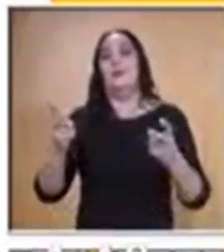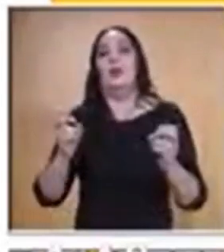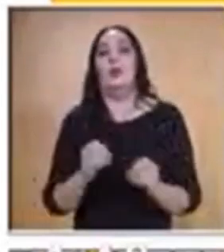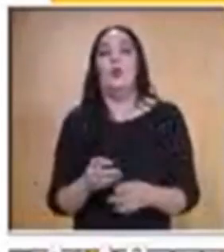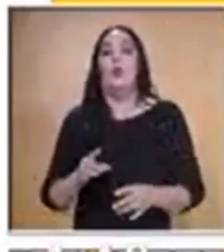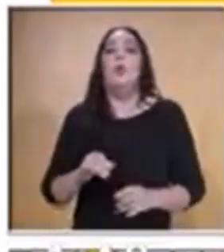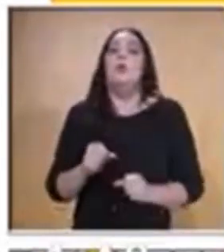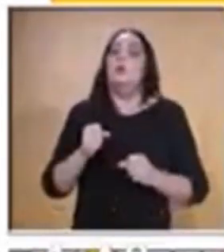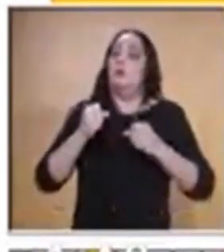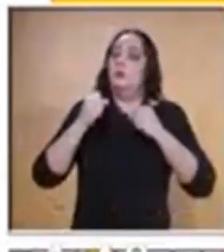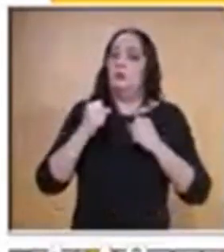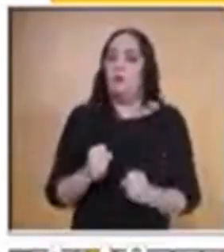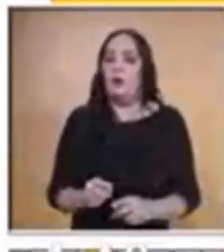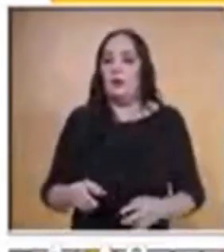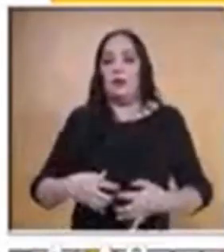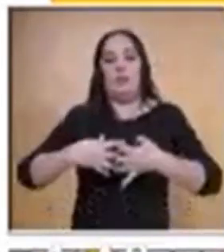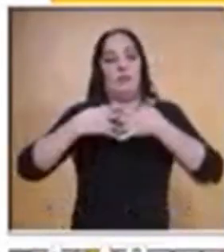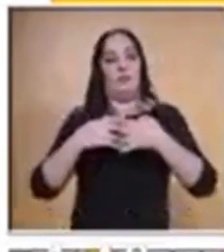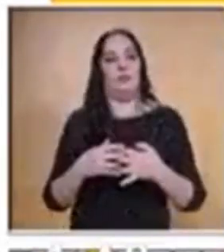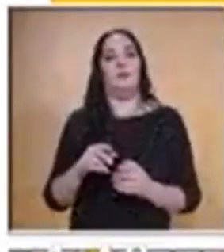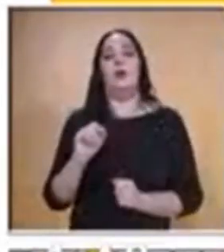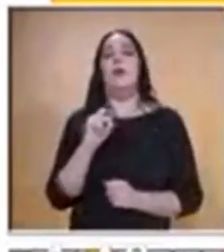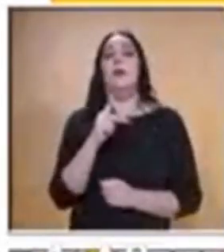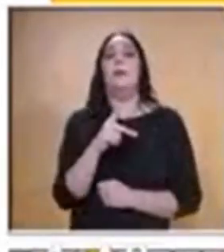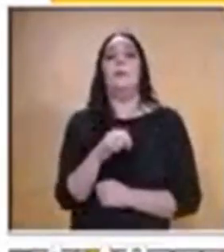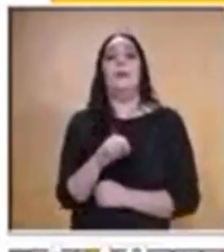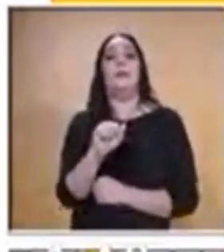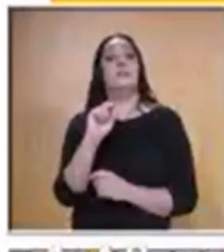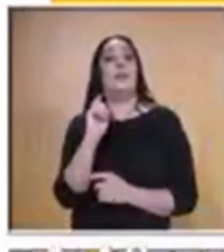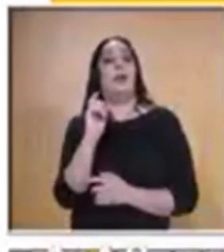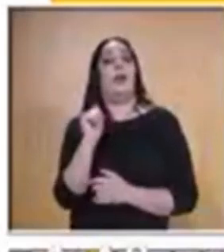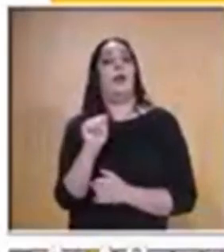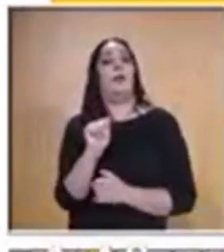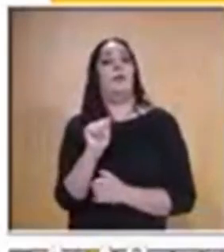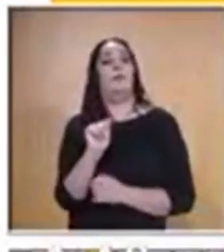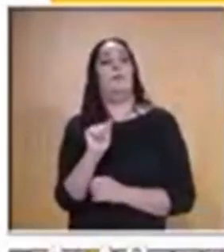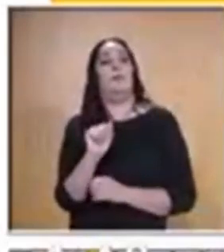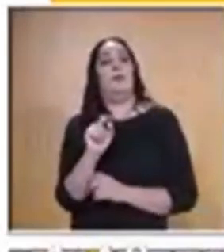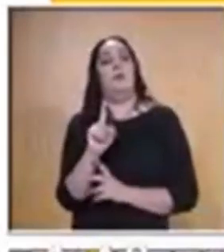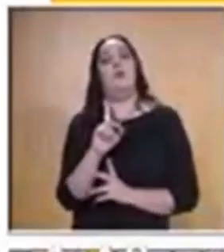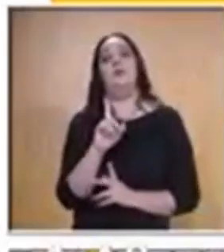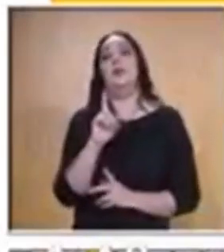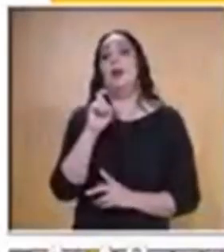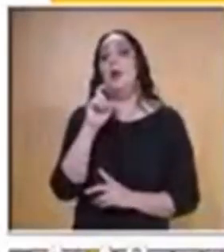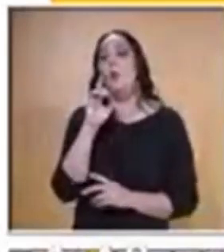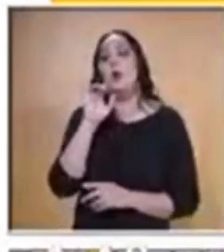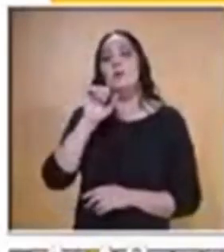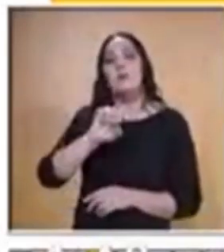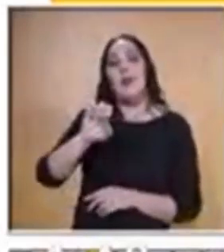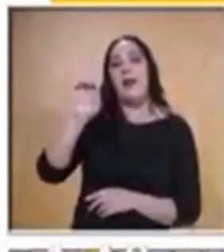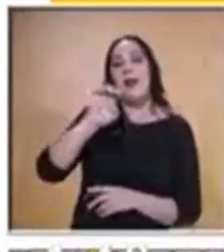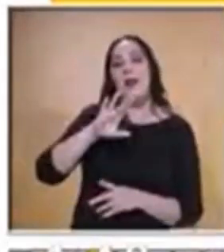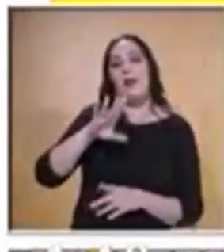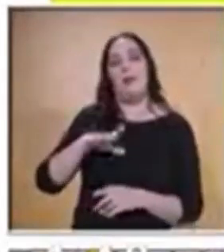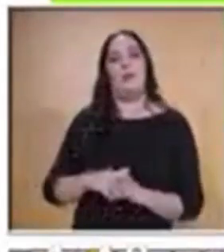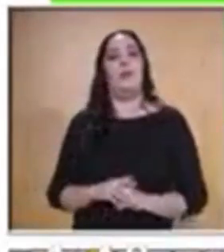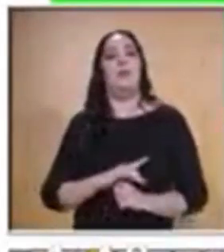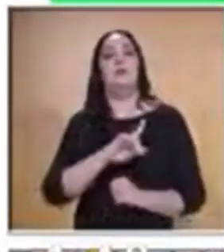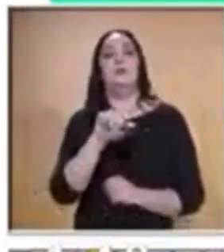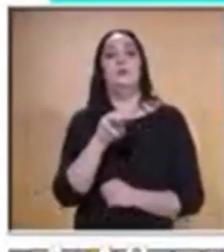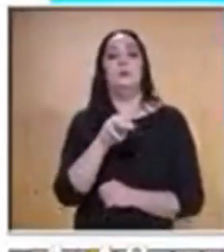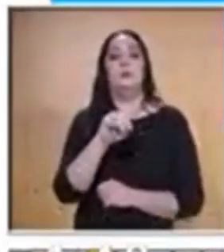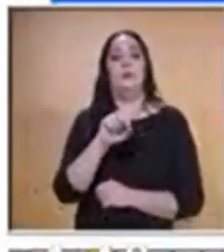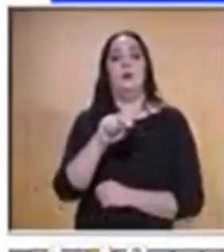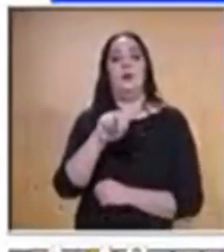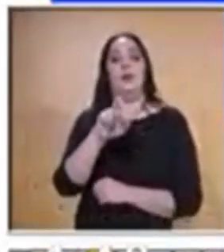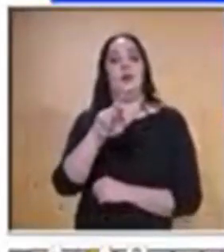ser en agua dulce o agua salada, la mayoría de ella es en agua salada. Y la minería, que es la extracción de animales,